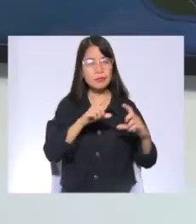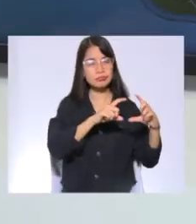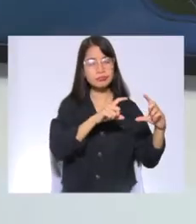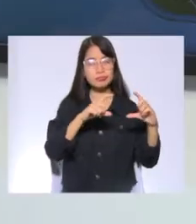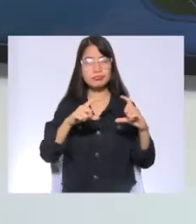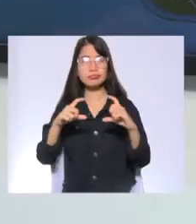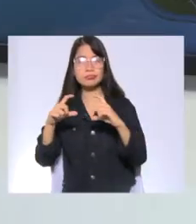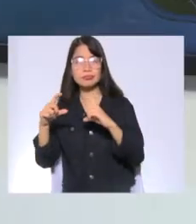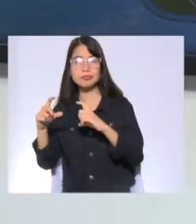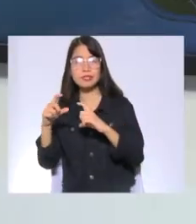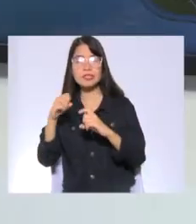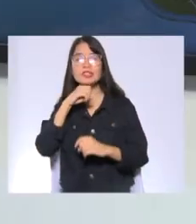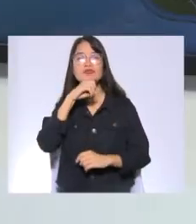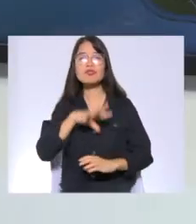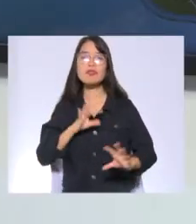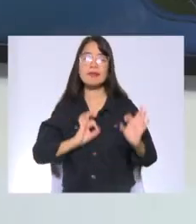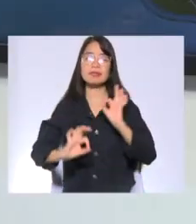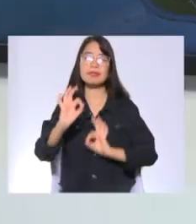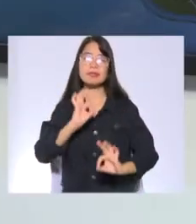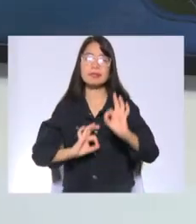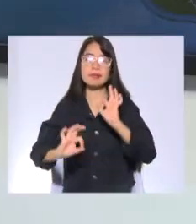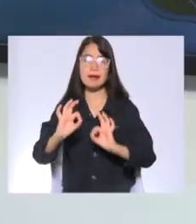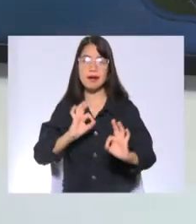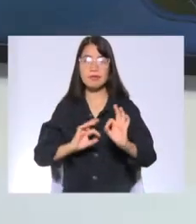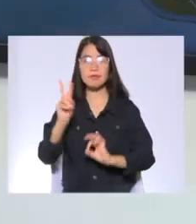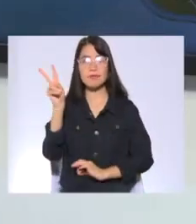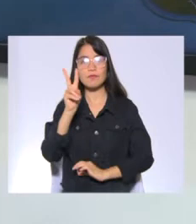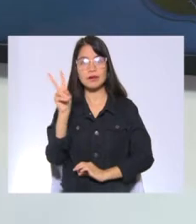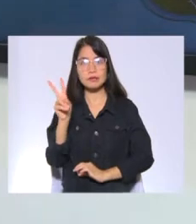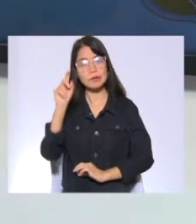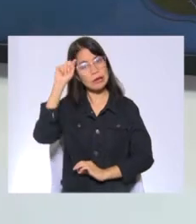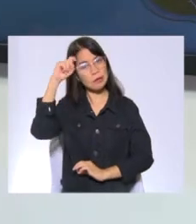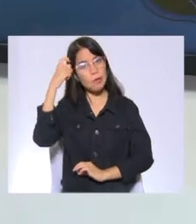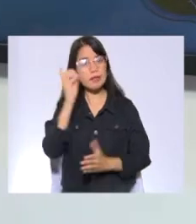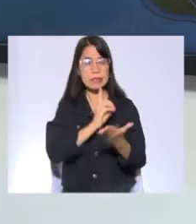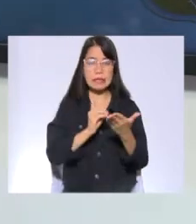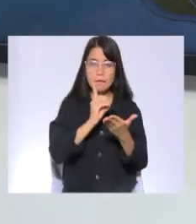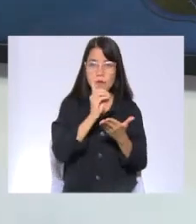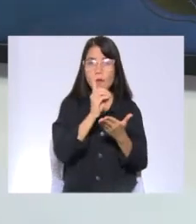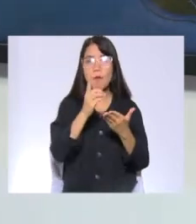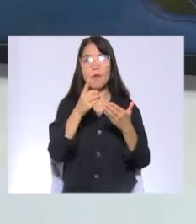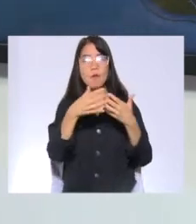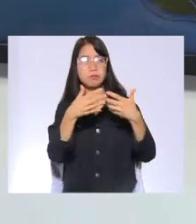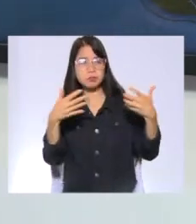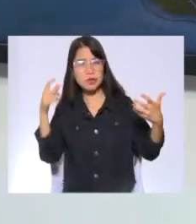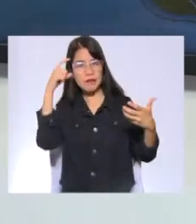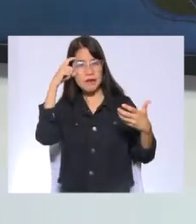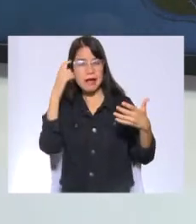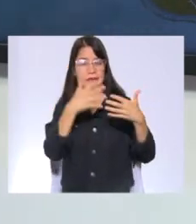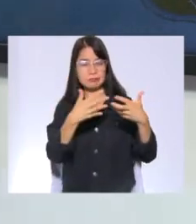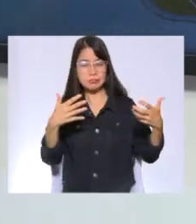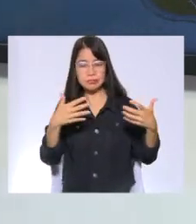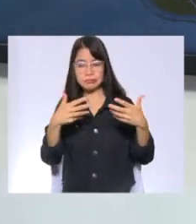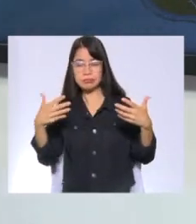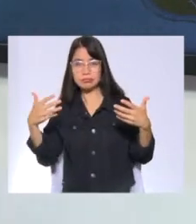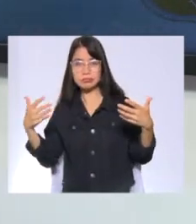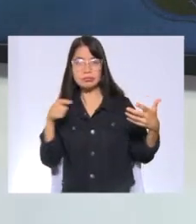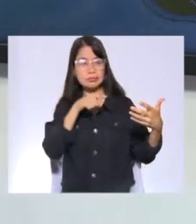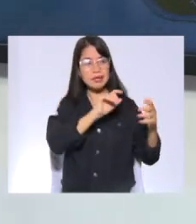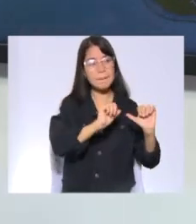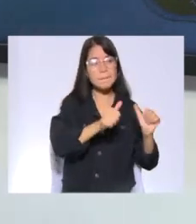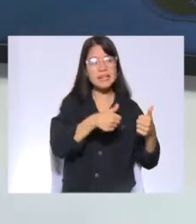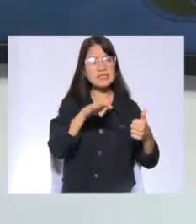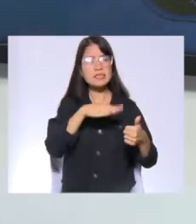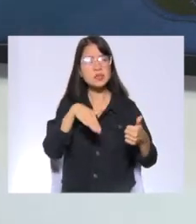imágenes y están referidas precisamente a los momentos históricos en que suceden las cosas. Entonces, ¿desde dónde vamos a comenzar? Desde nuestros aborígenes